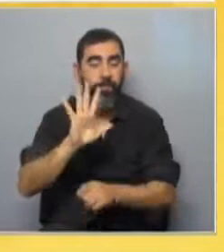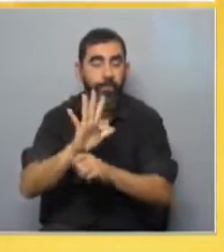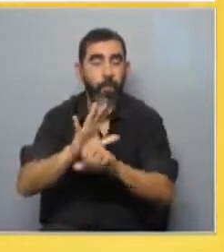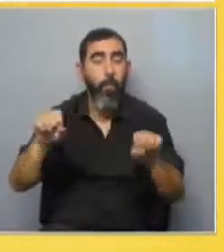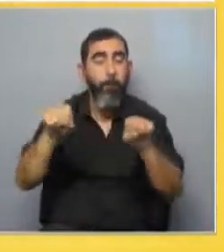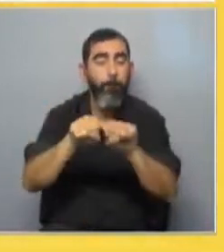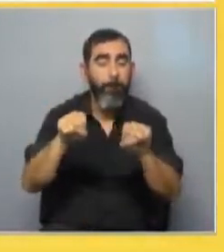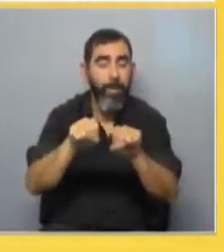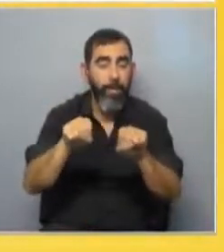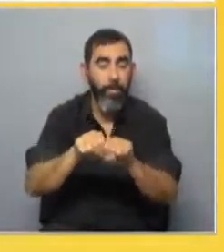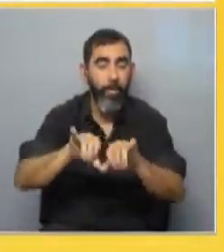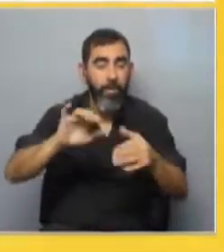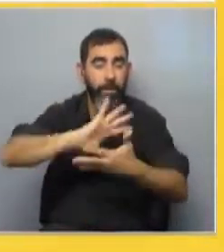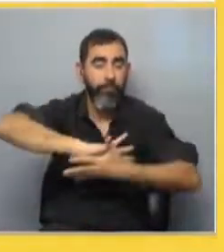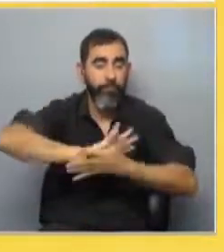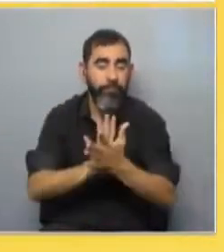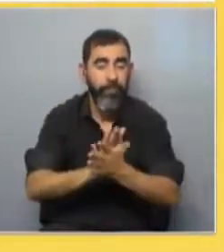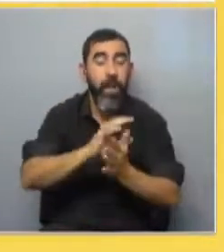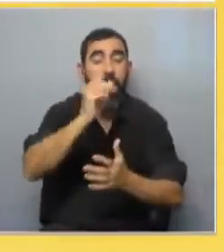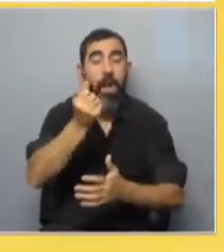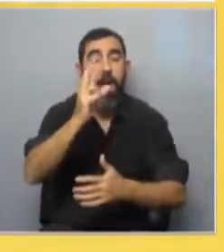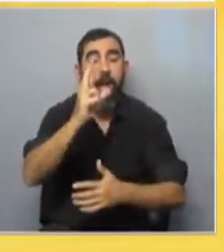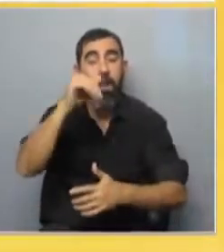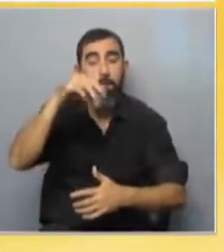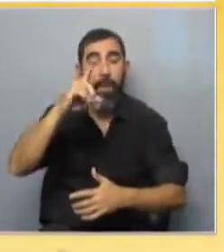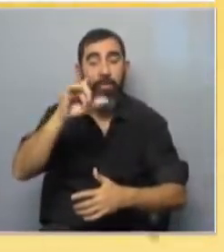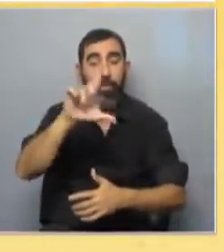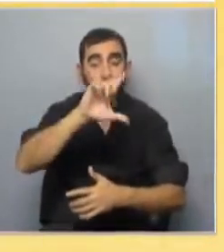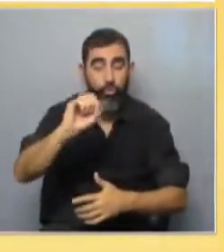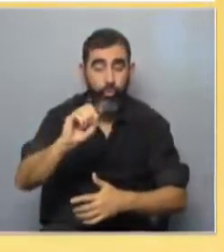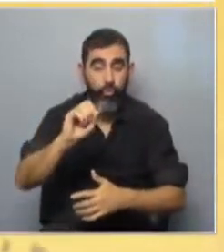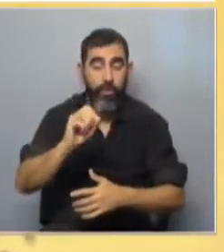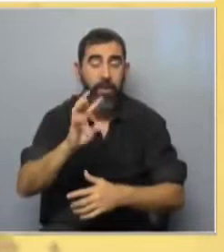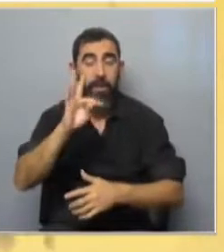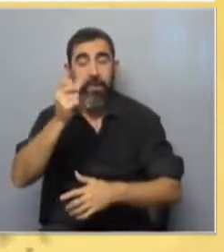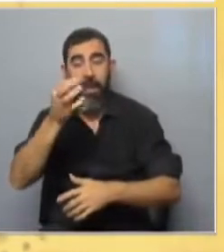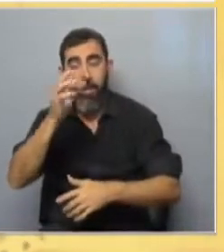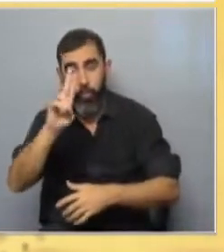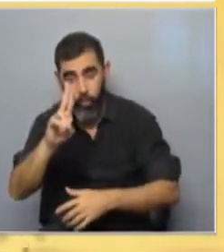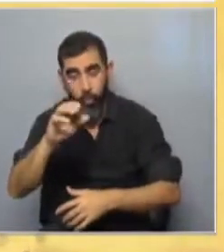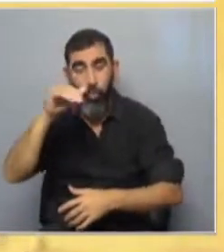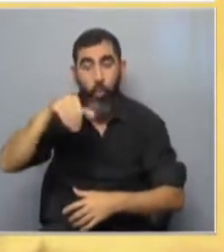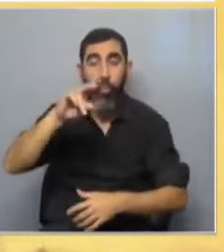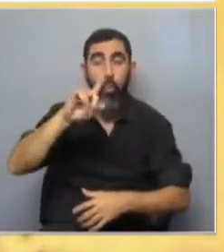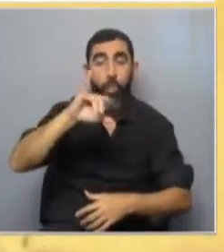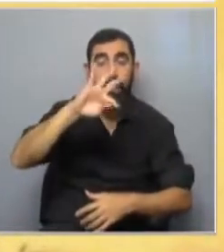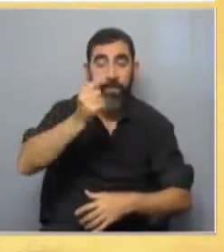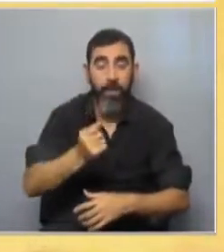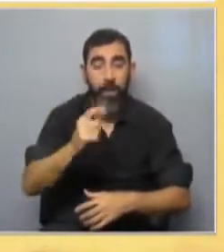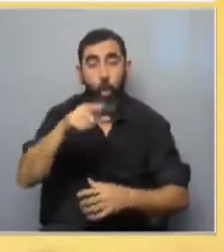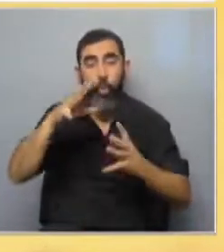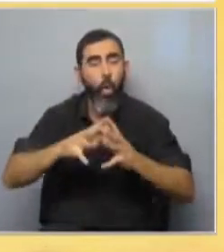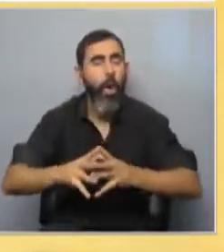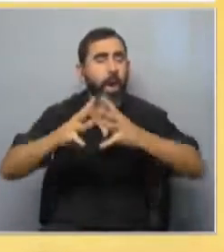tamaño, ya extintos, de los armadillos, de los tatúes, de las mulitas, etc. Los perezosos gigantes son